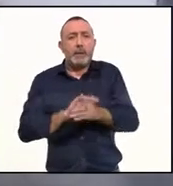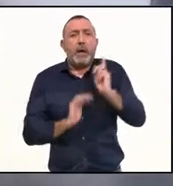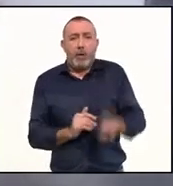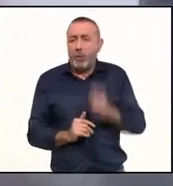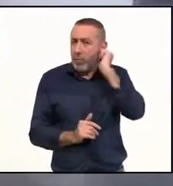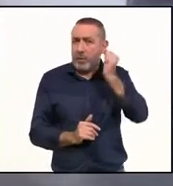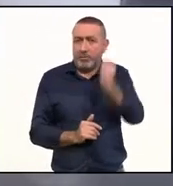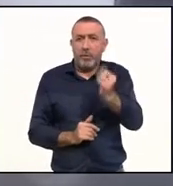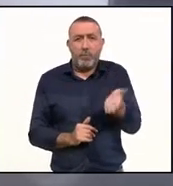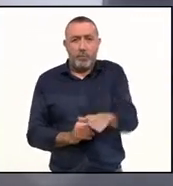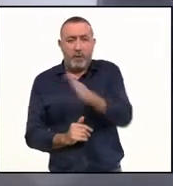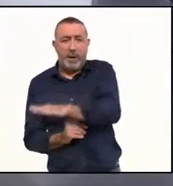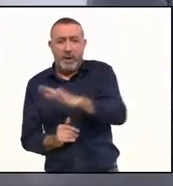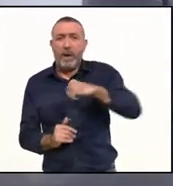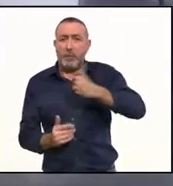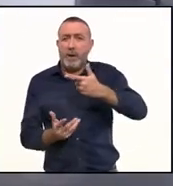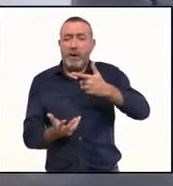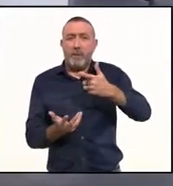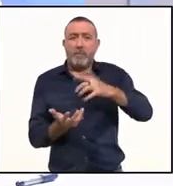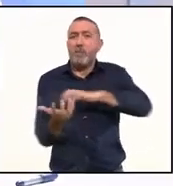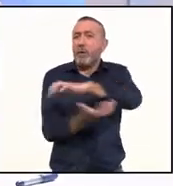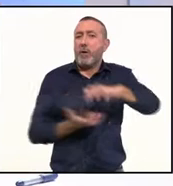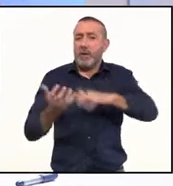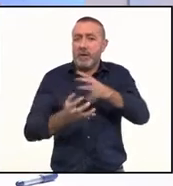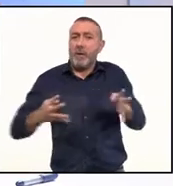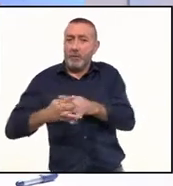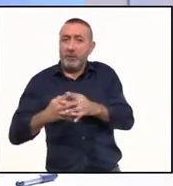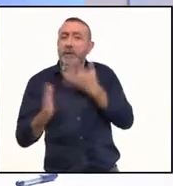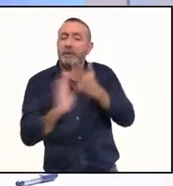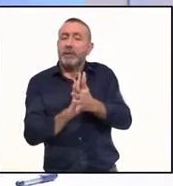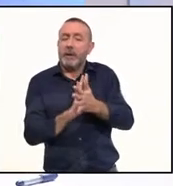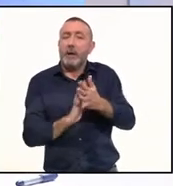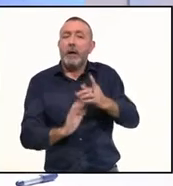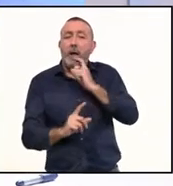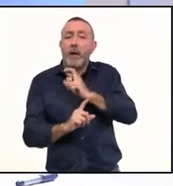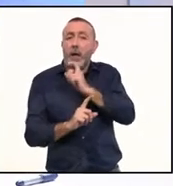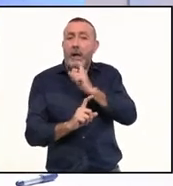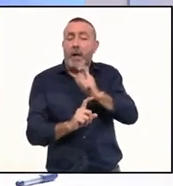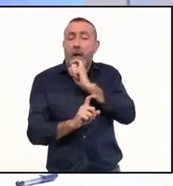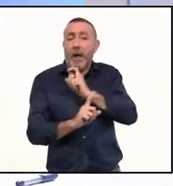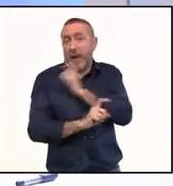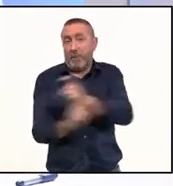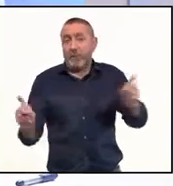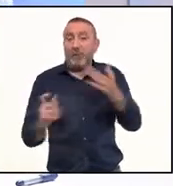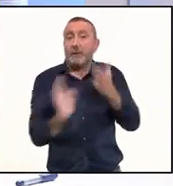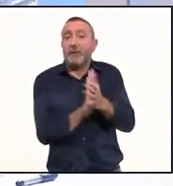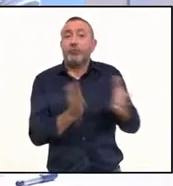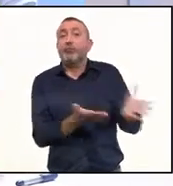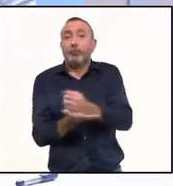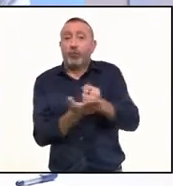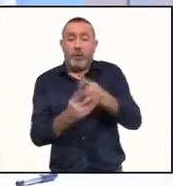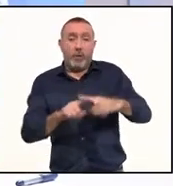esta violencia estructural pero por otro lado nos recuerda que estamos haciendo algo mal y ahora también la idea sería erradicar